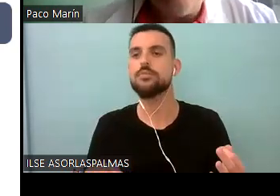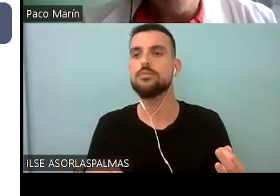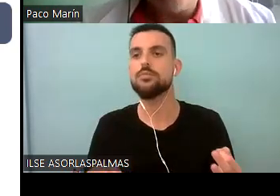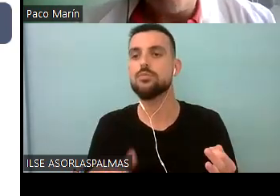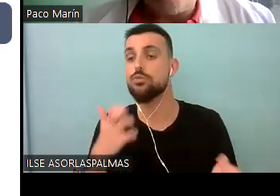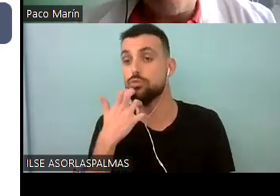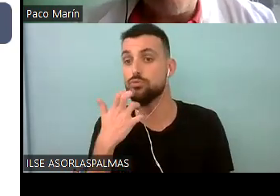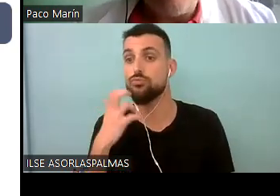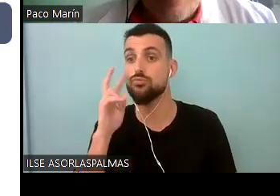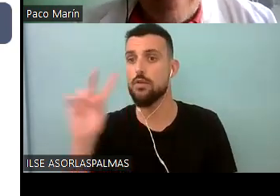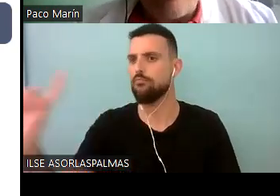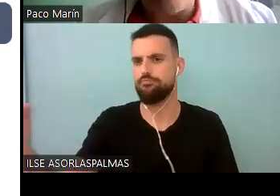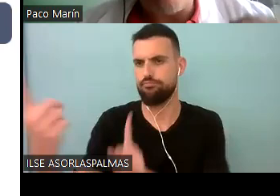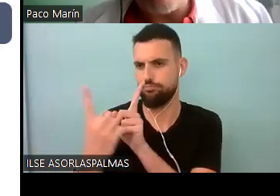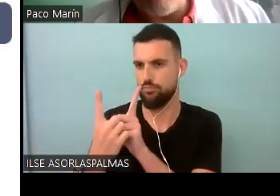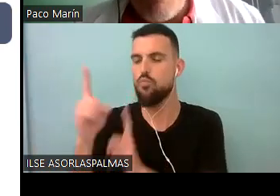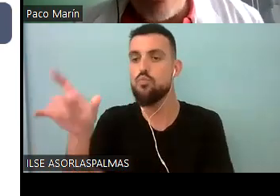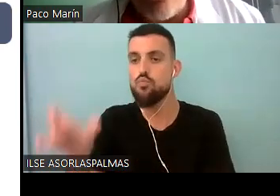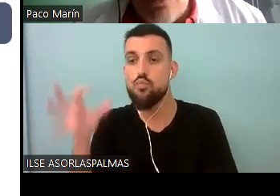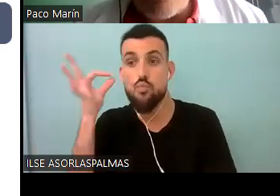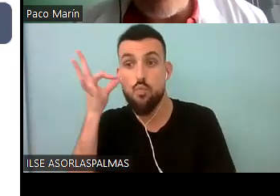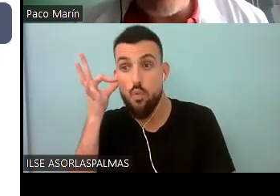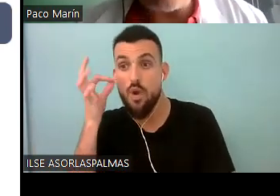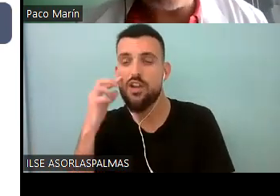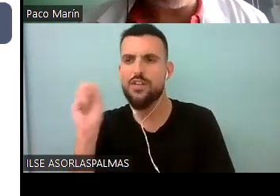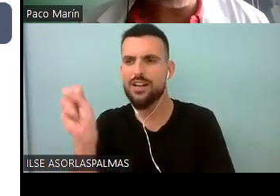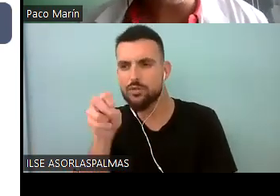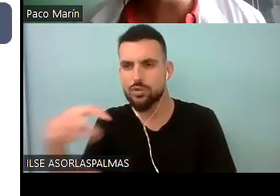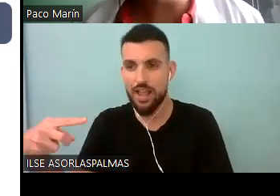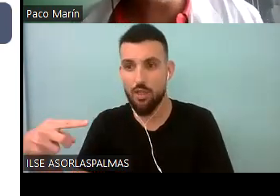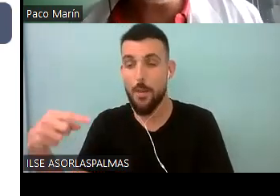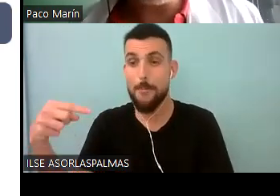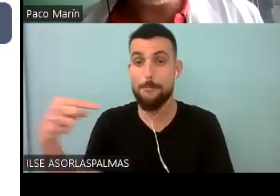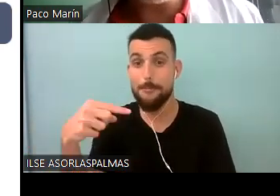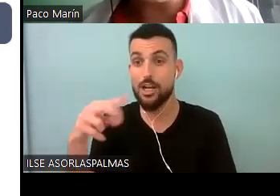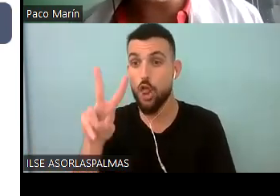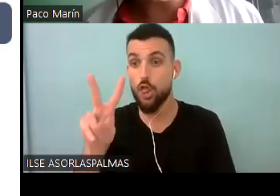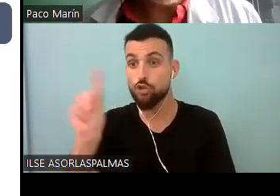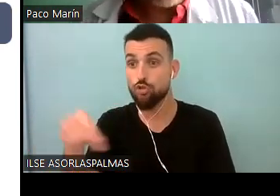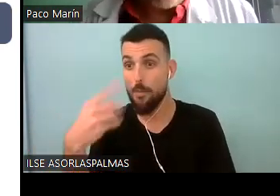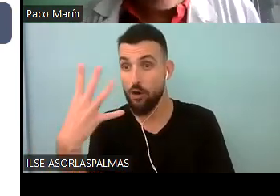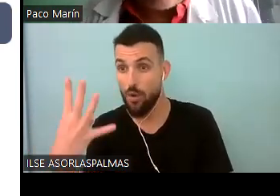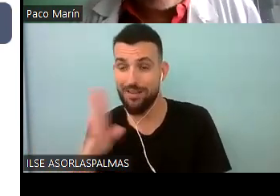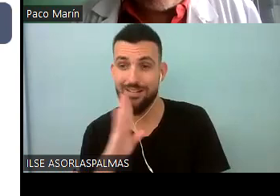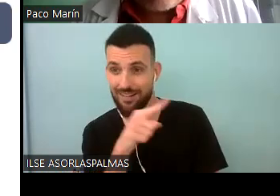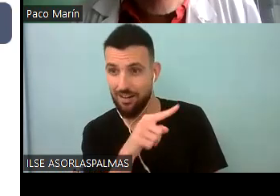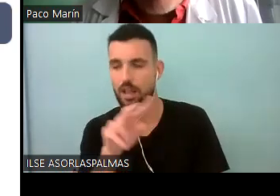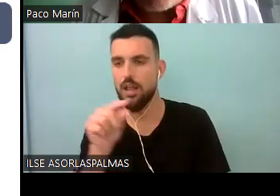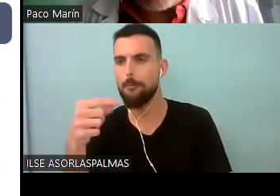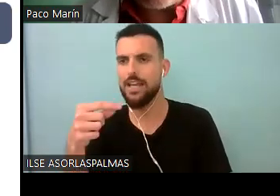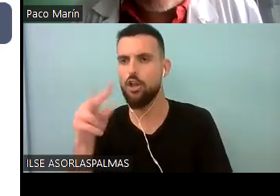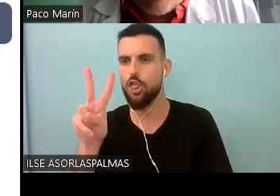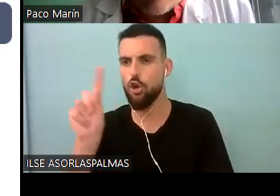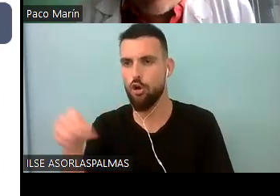delante queda entre menos una desviación estándar y menos 2,4 desviaciones estándar,